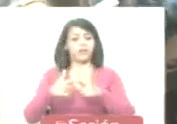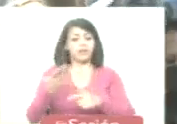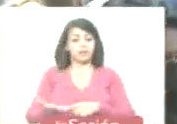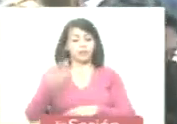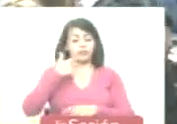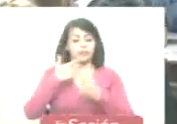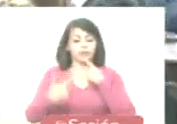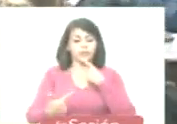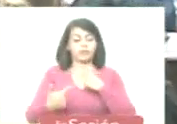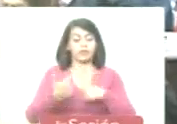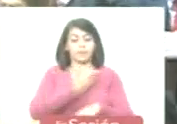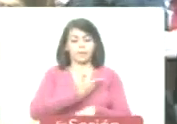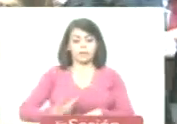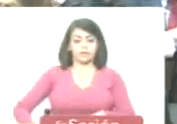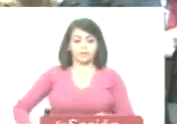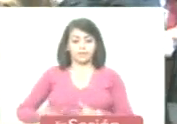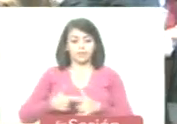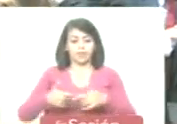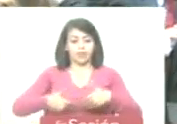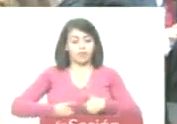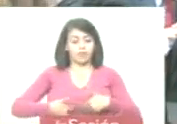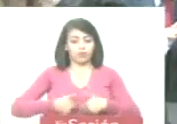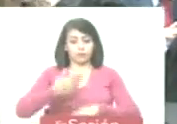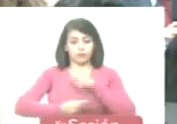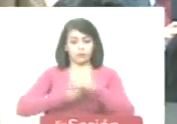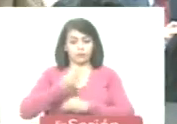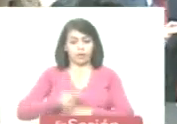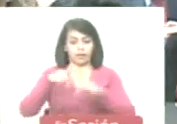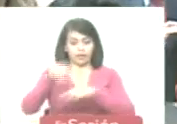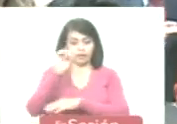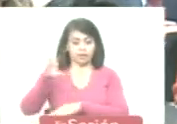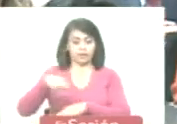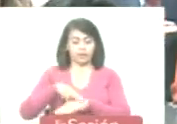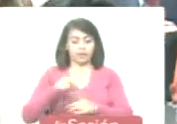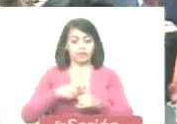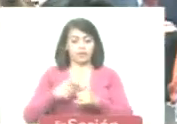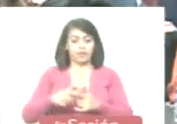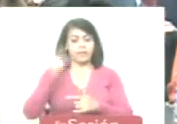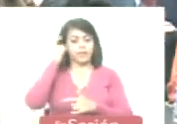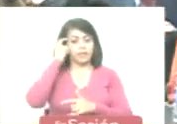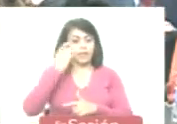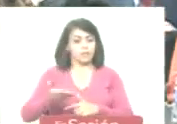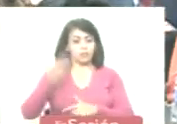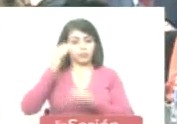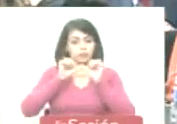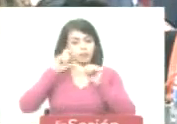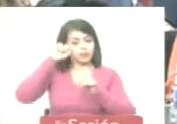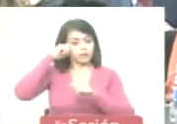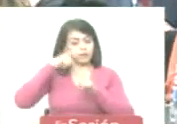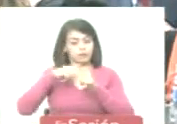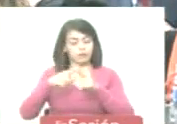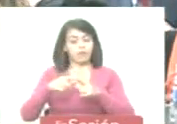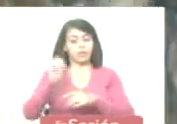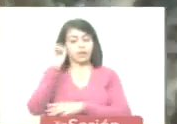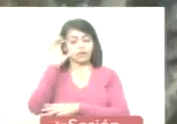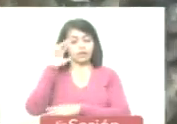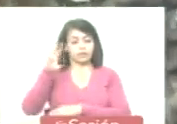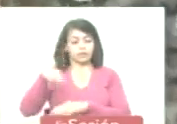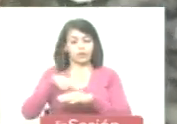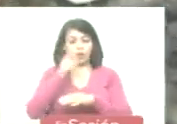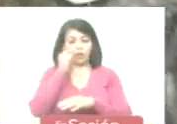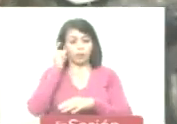Resaltar, presidente, el esfuerzo que se ha hecho desde esta Asamblea Nacional para que estas fechas siempre sean recordadas por los parlamentarios y por